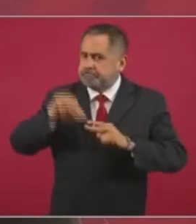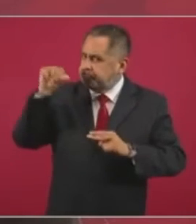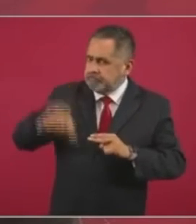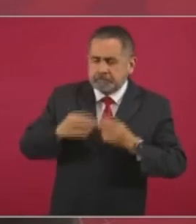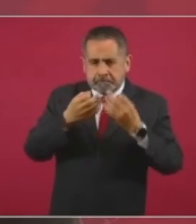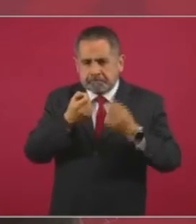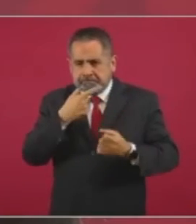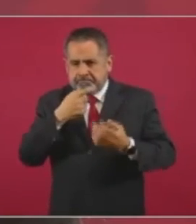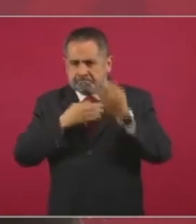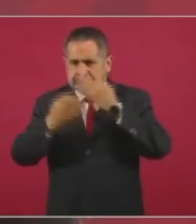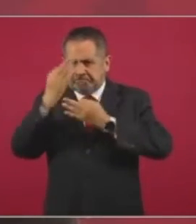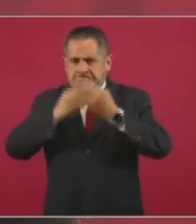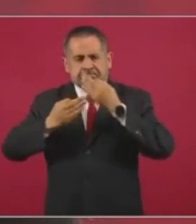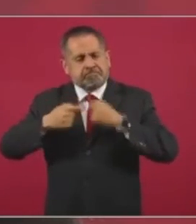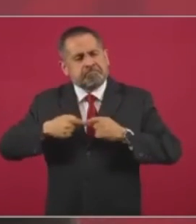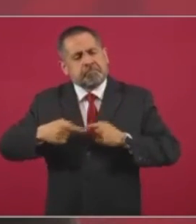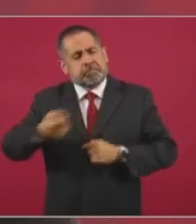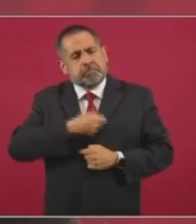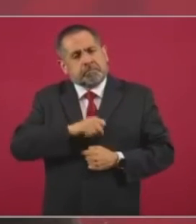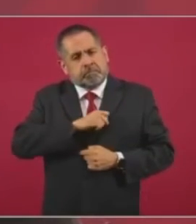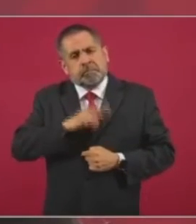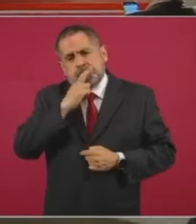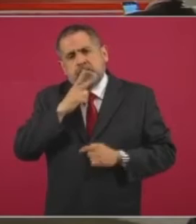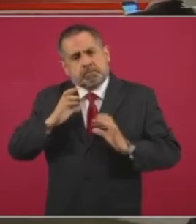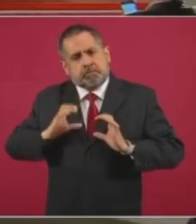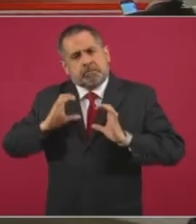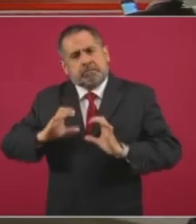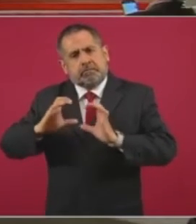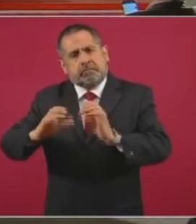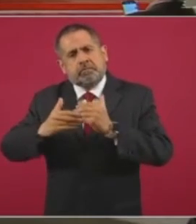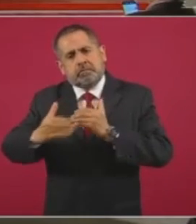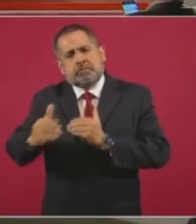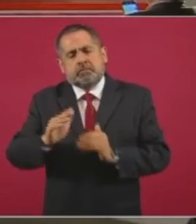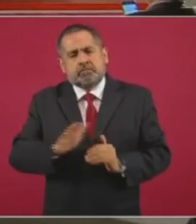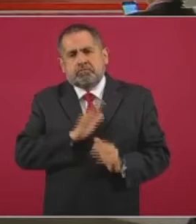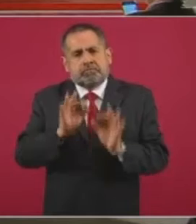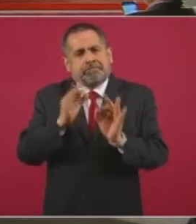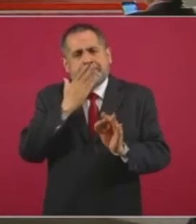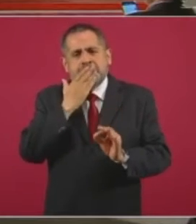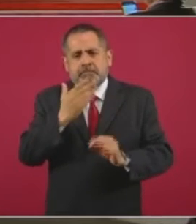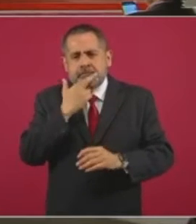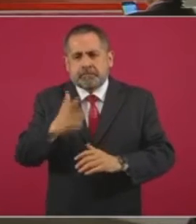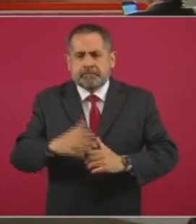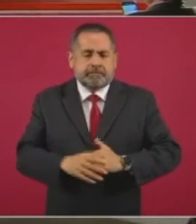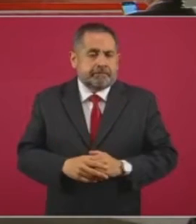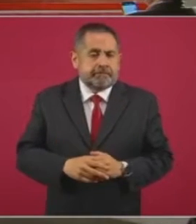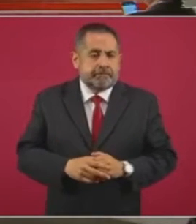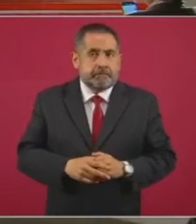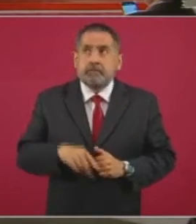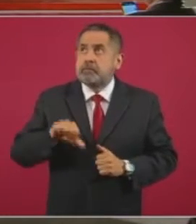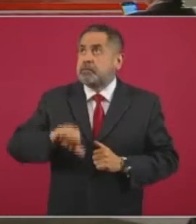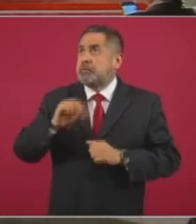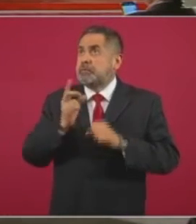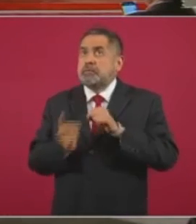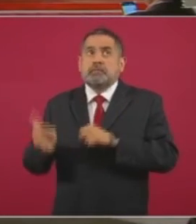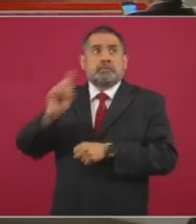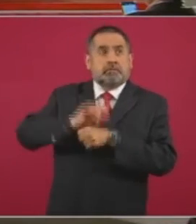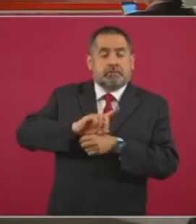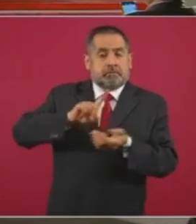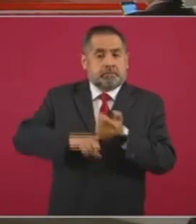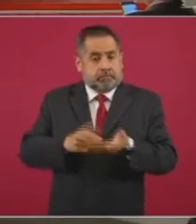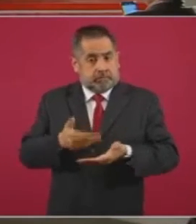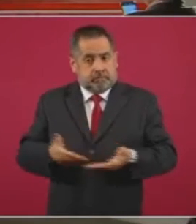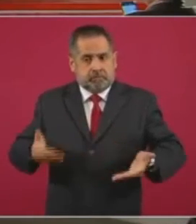garantiza la calidad de vida de las personas. Este día nos da